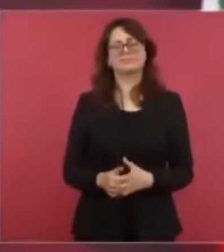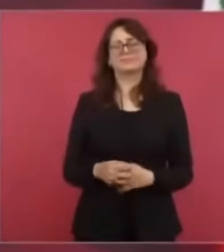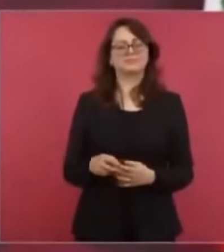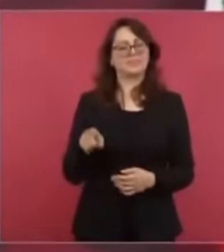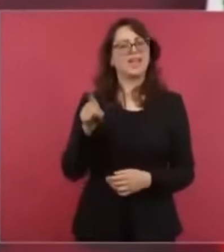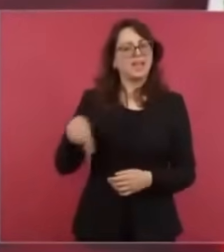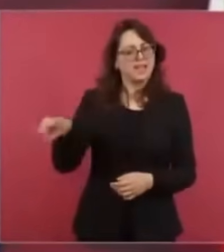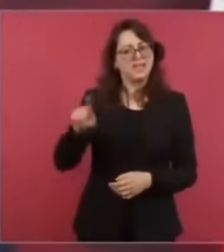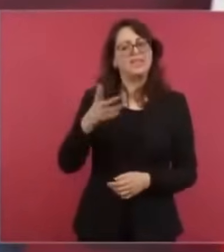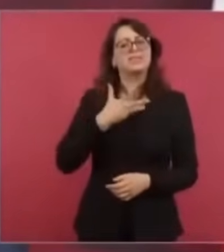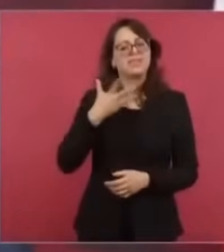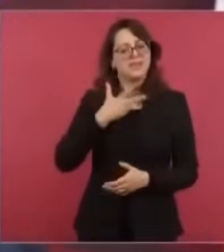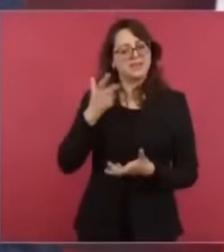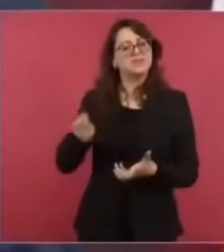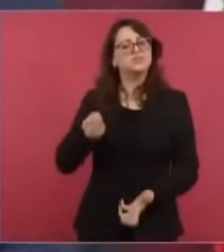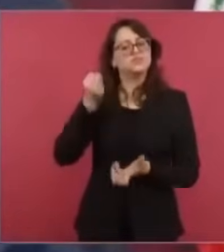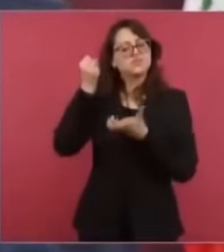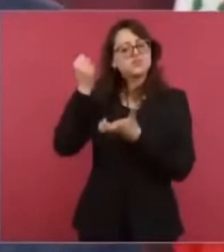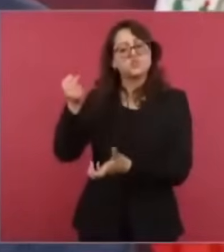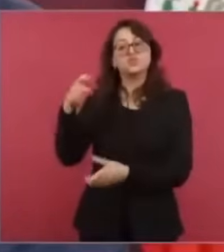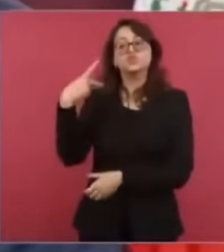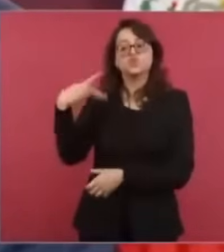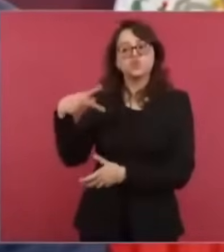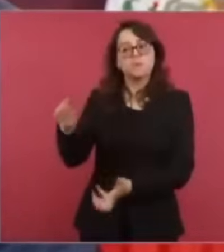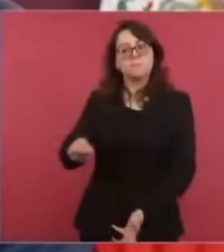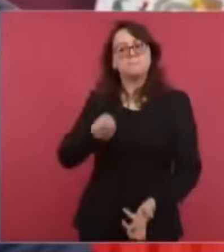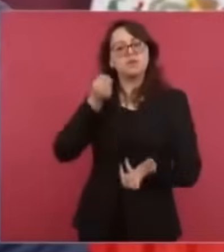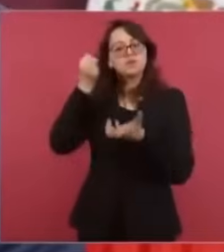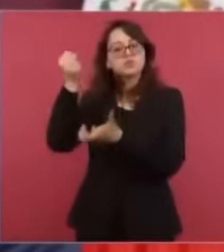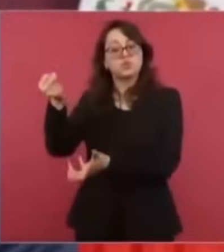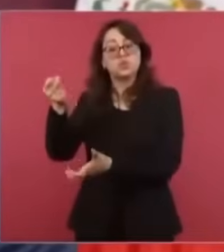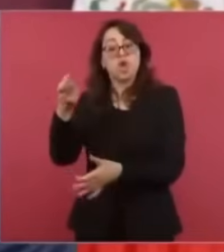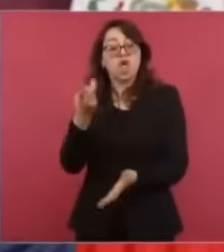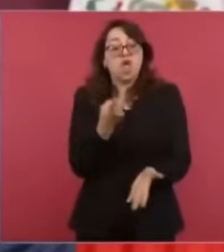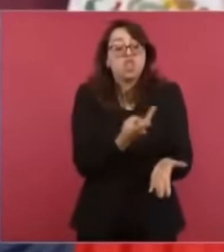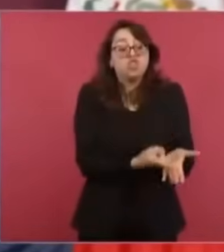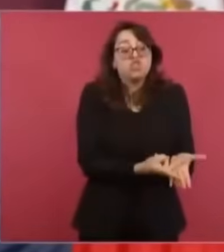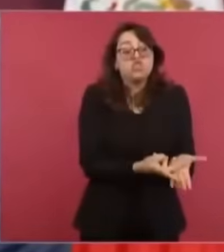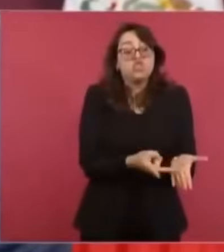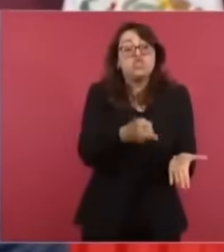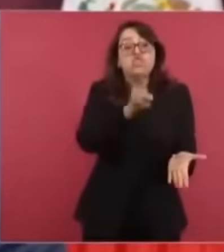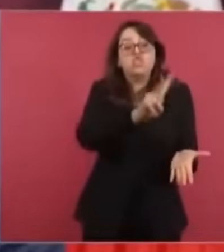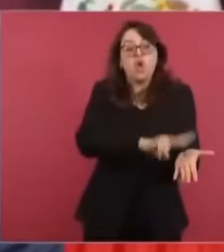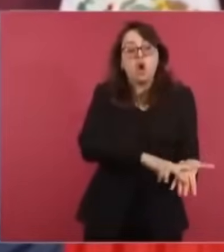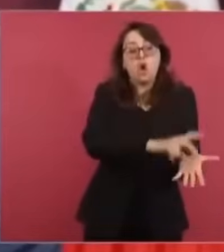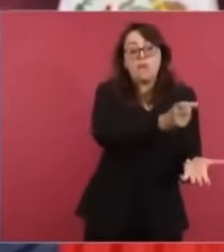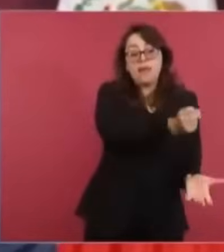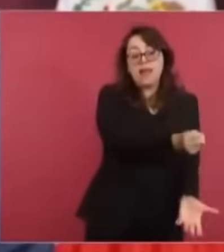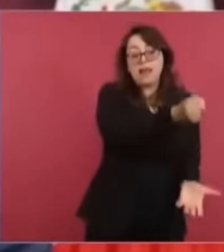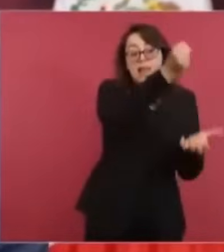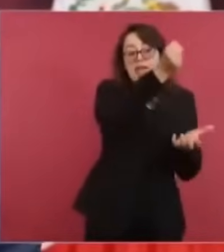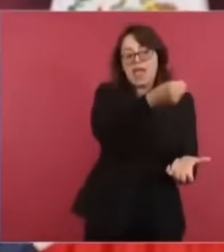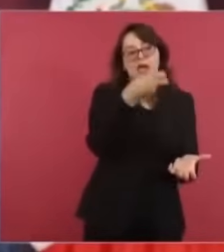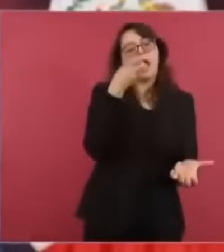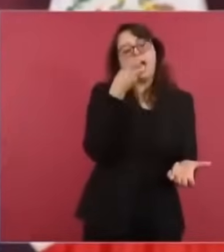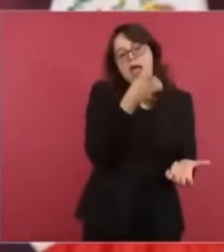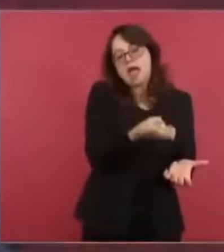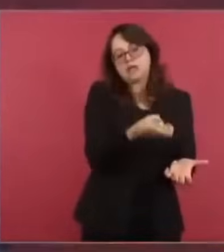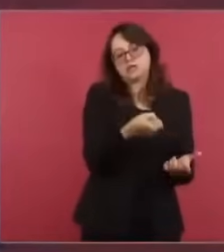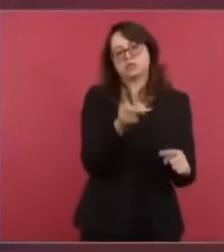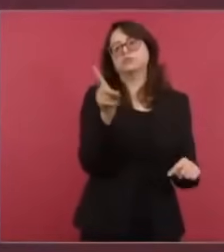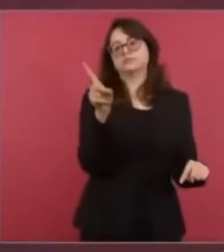No. No va a haber riesgo de nada, absolutamente. Están mintiendo. O sea, lo que está en riesgo son